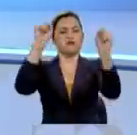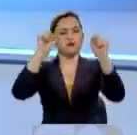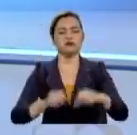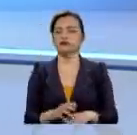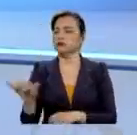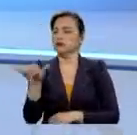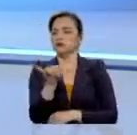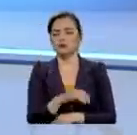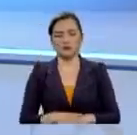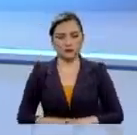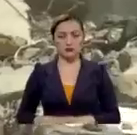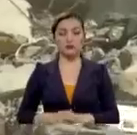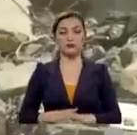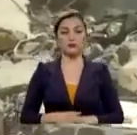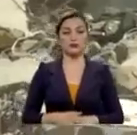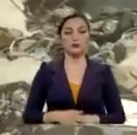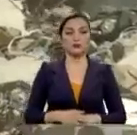este tipo en la capital.